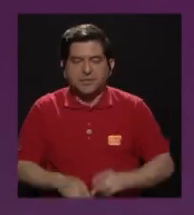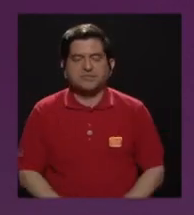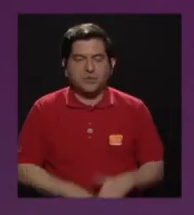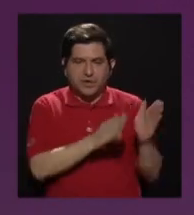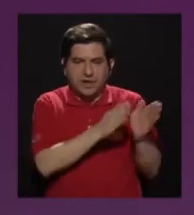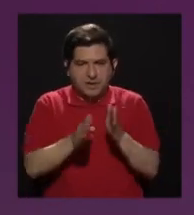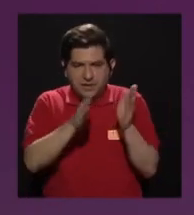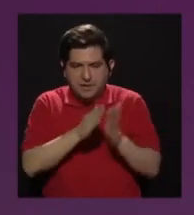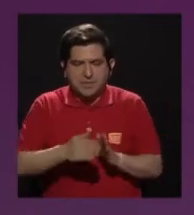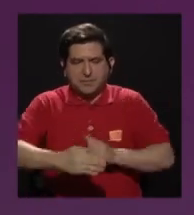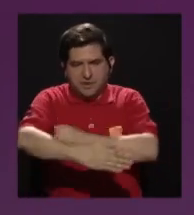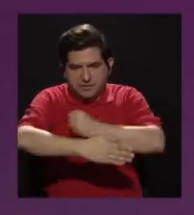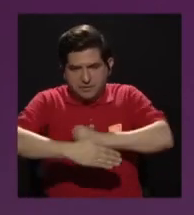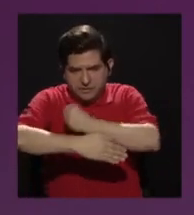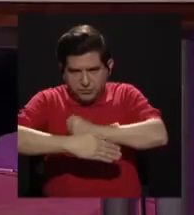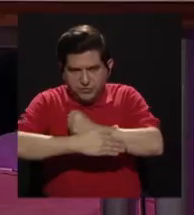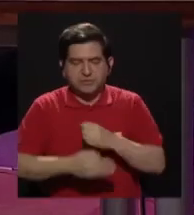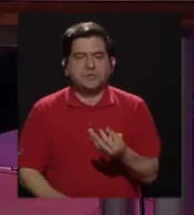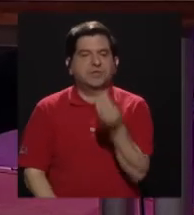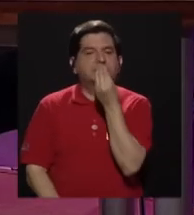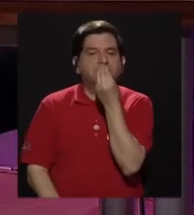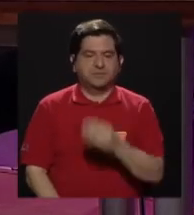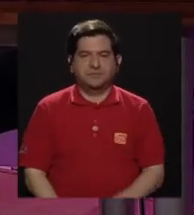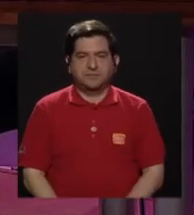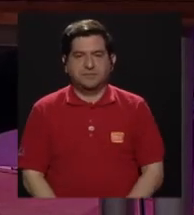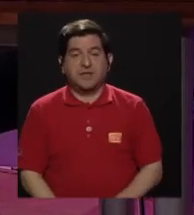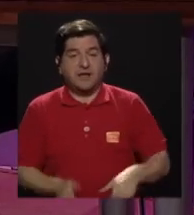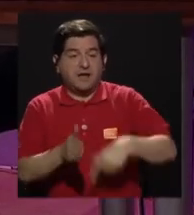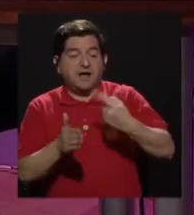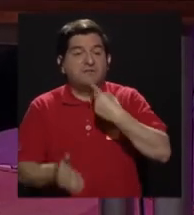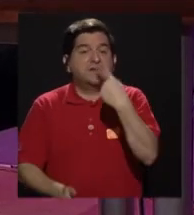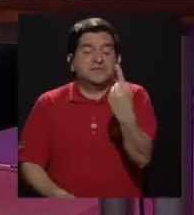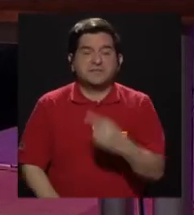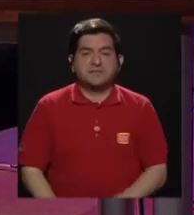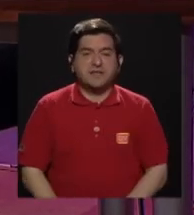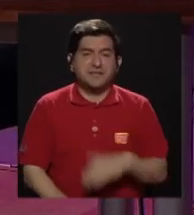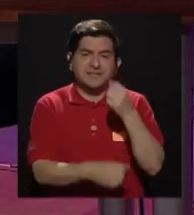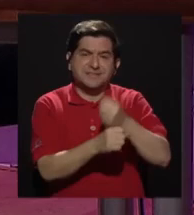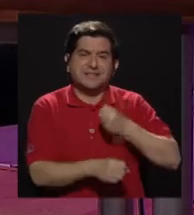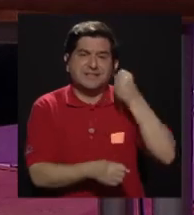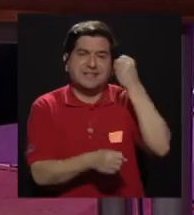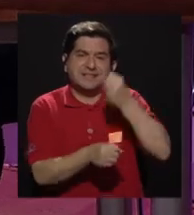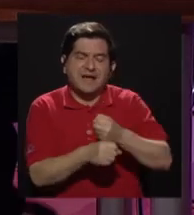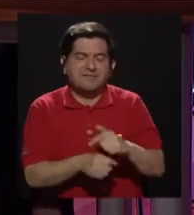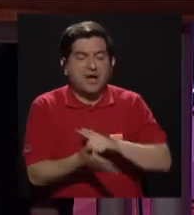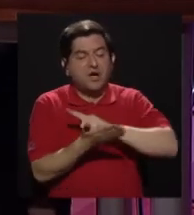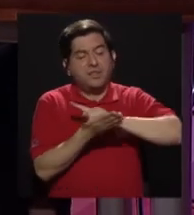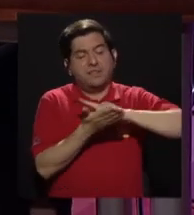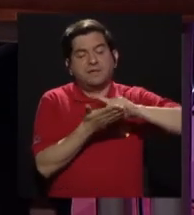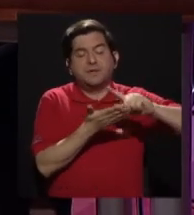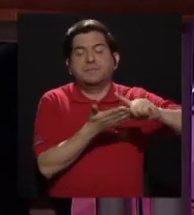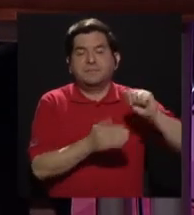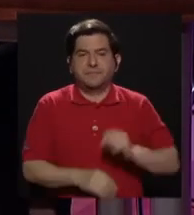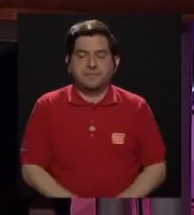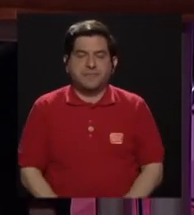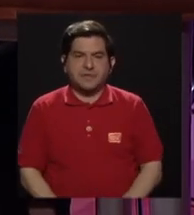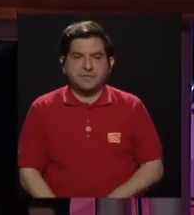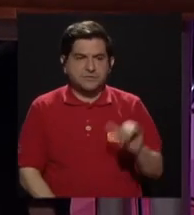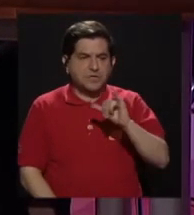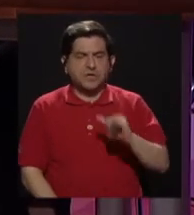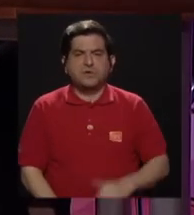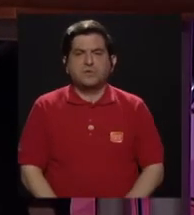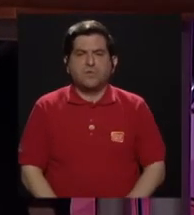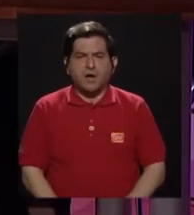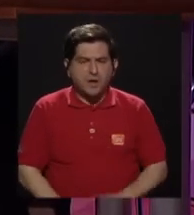recibirlas. Inclusive a veces se habla de que se encarguen de las labores de limpieza, de mantenimiento del